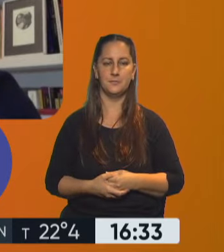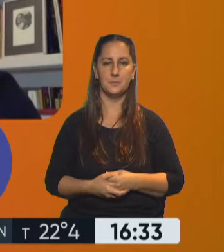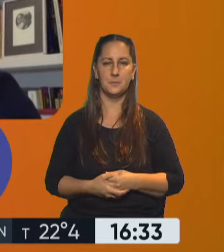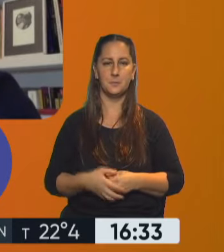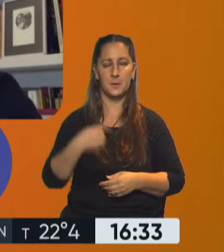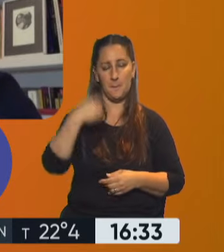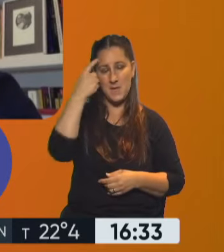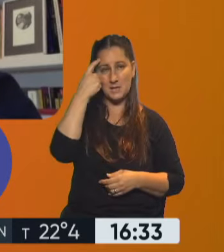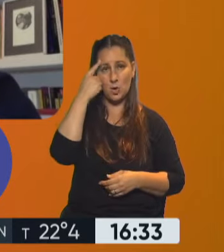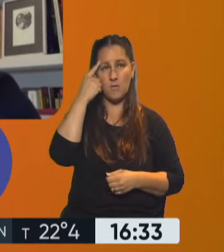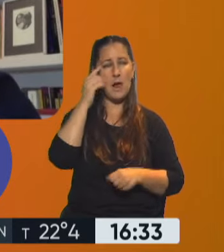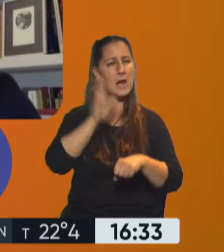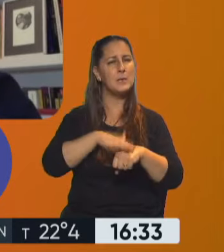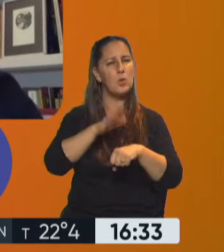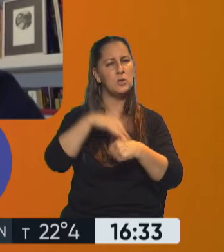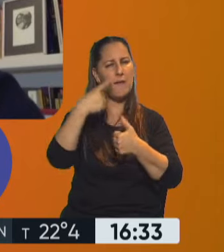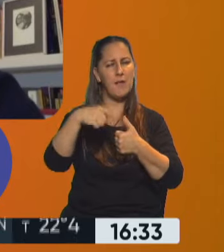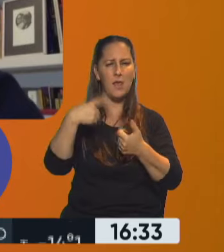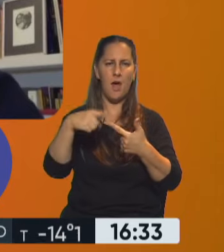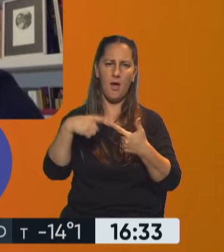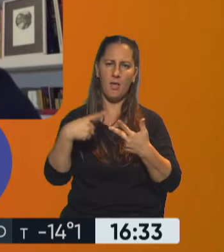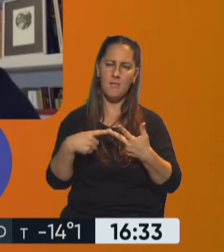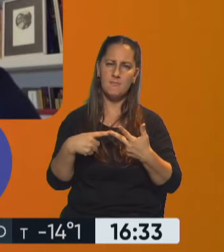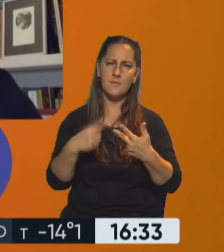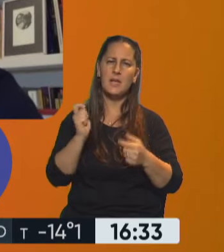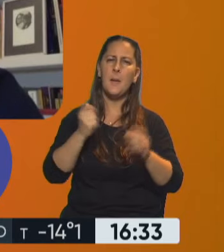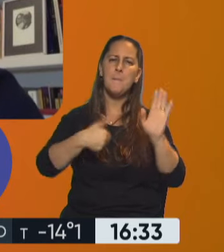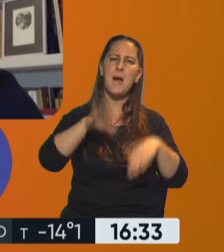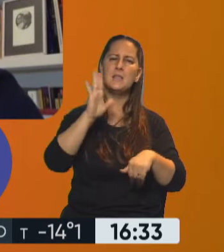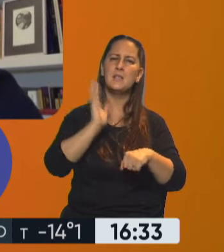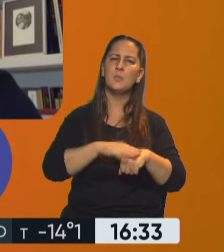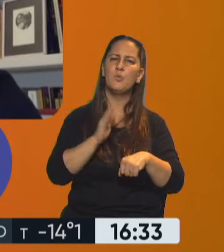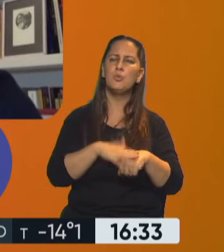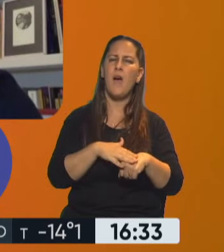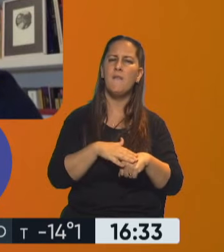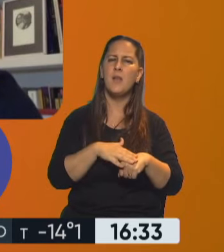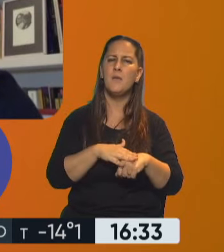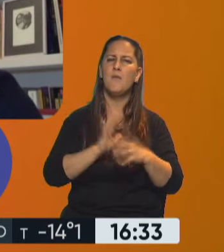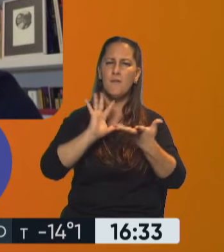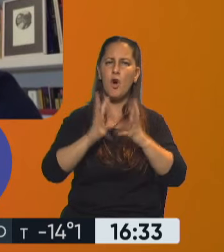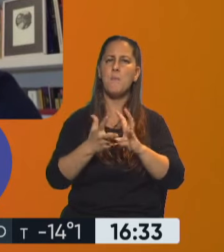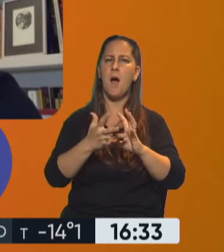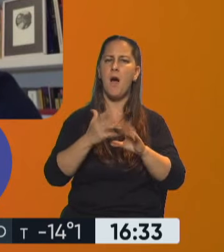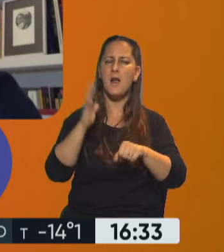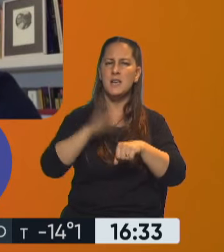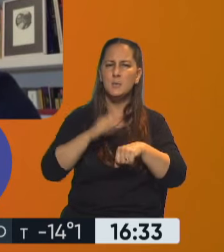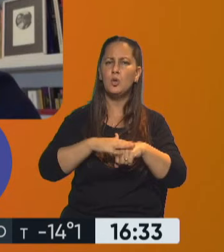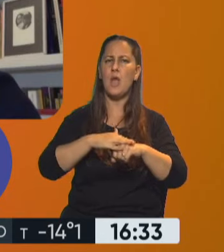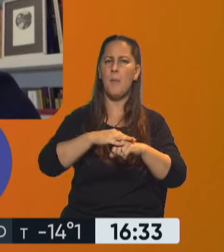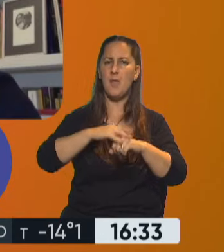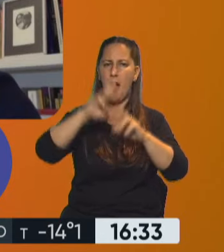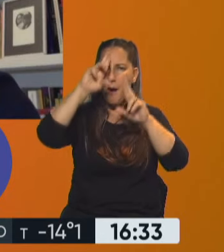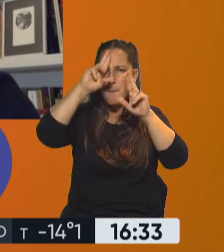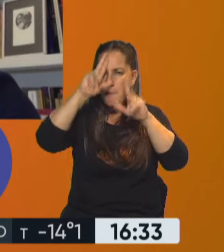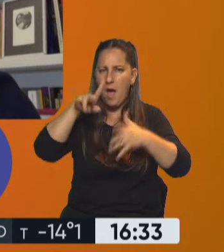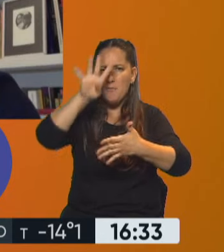en responsabilidades, ¿no? También, digo, ¿quiénes son más responsables de estas políticas o de estas